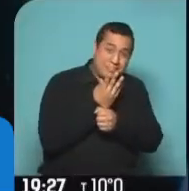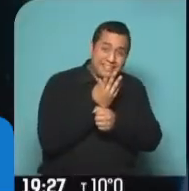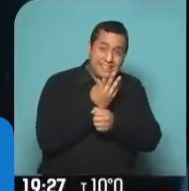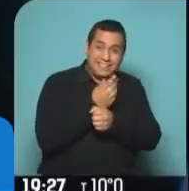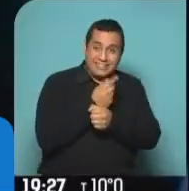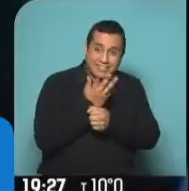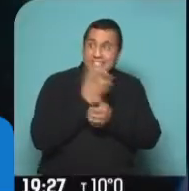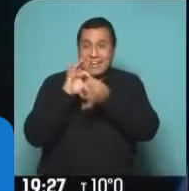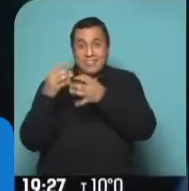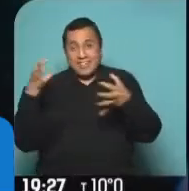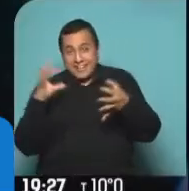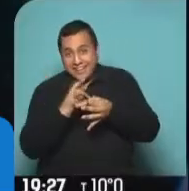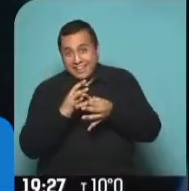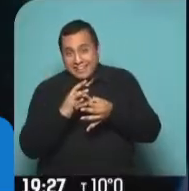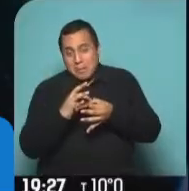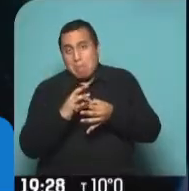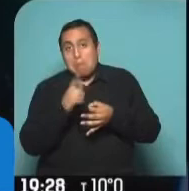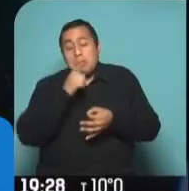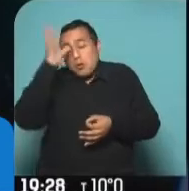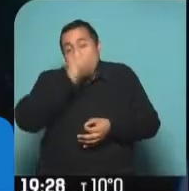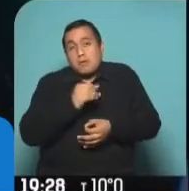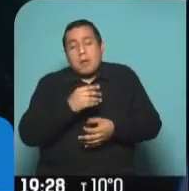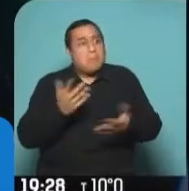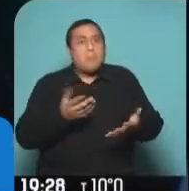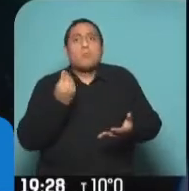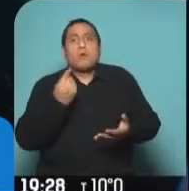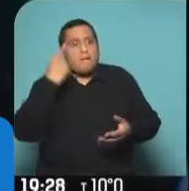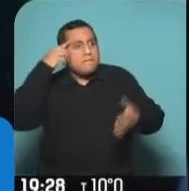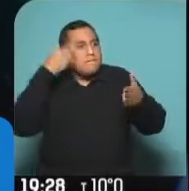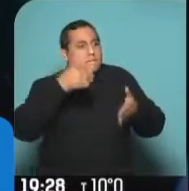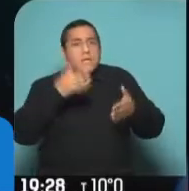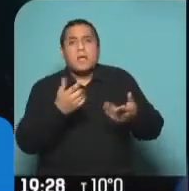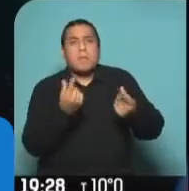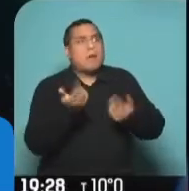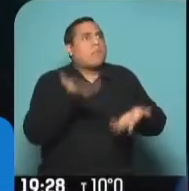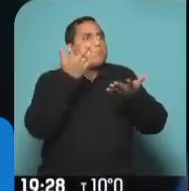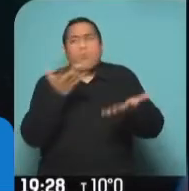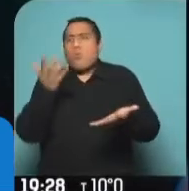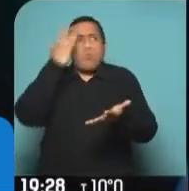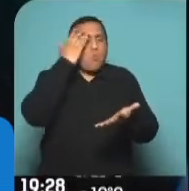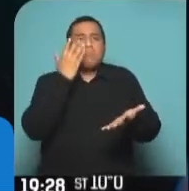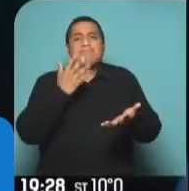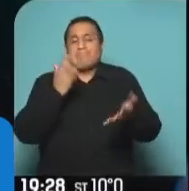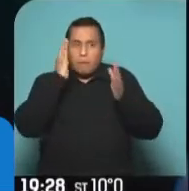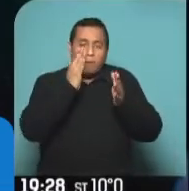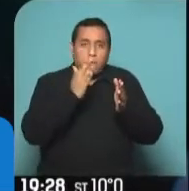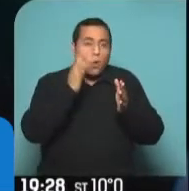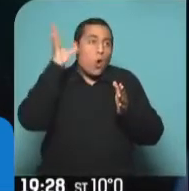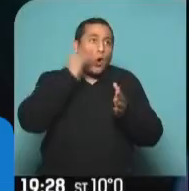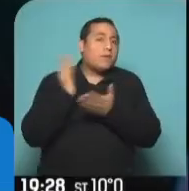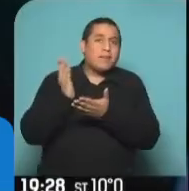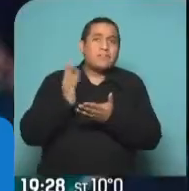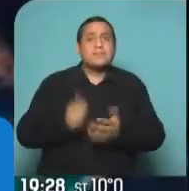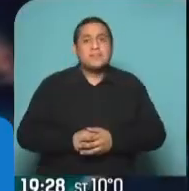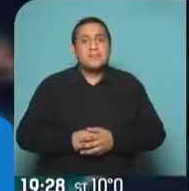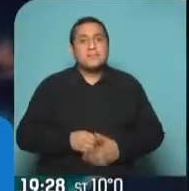poco. Hay muchos temas de fondo que hay que discutir una vez que se calme la ansiedad, que ojalá, como parece en estos últimos días, eso ya haya ocurrido. Lo iba a